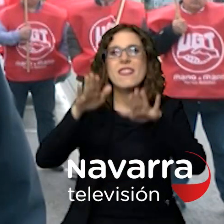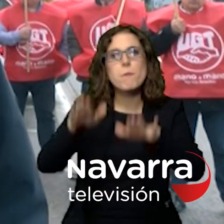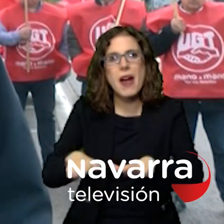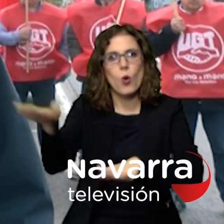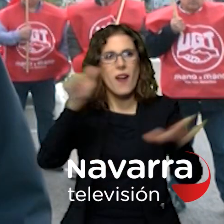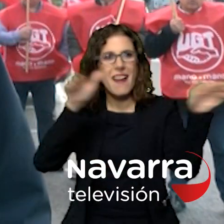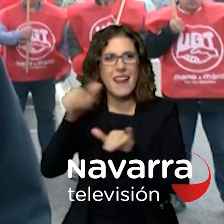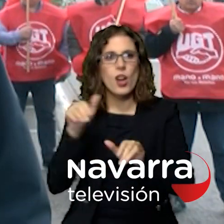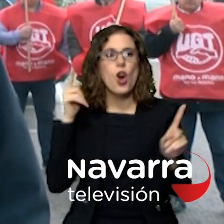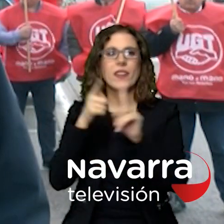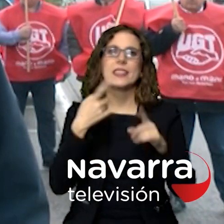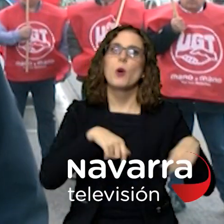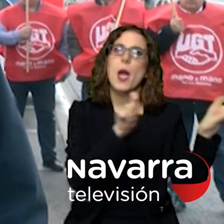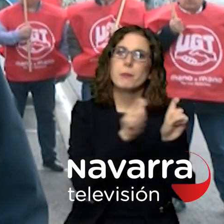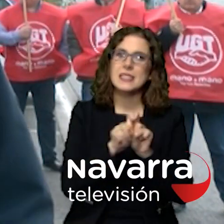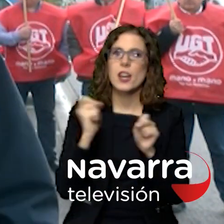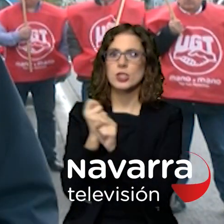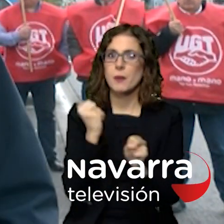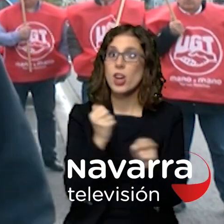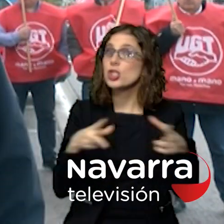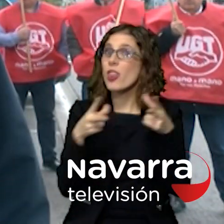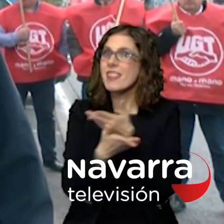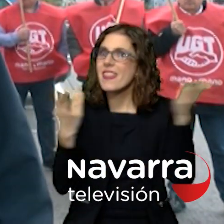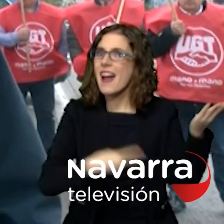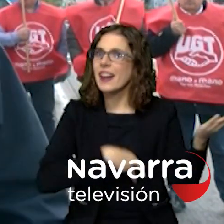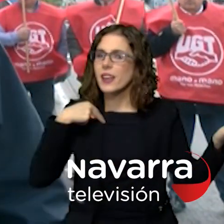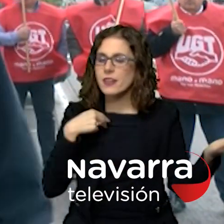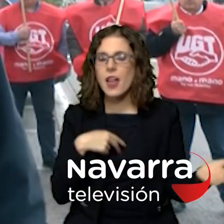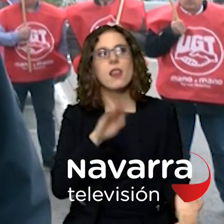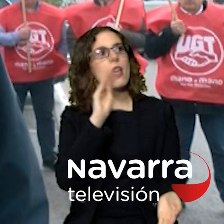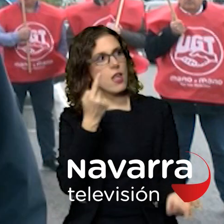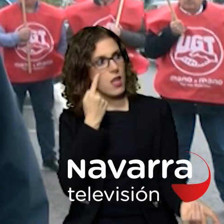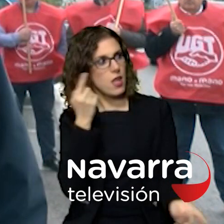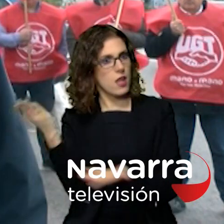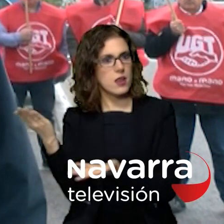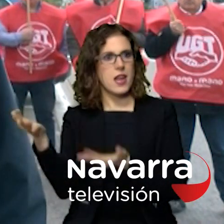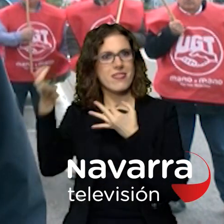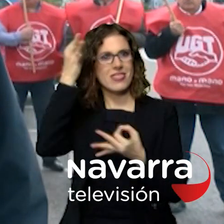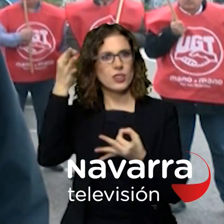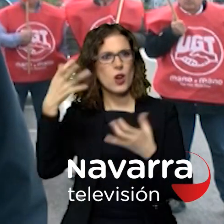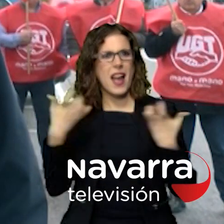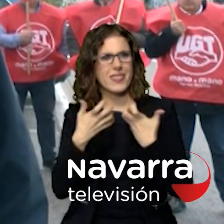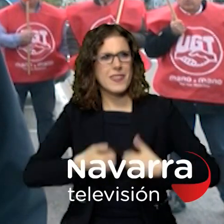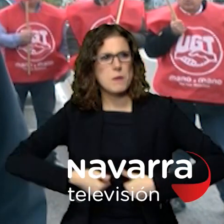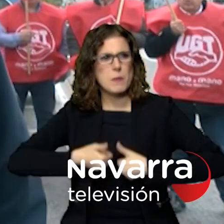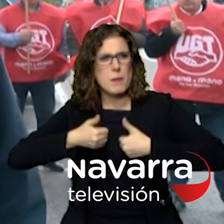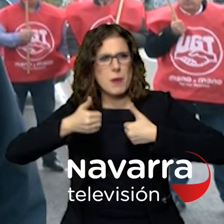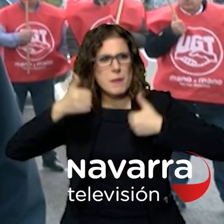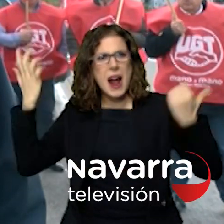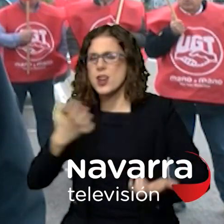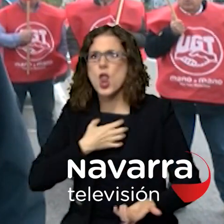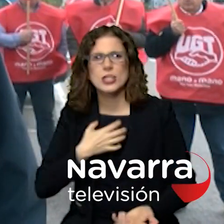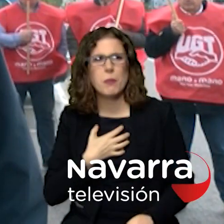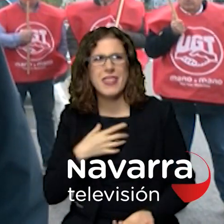de los empresarios, de los trabajadores y de la sociedad en general de que no puede ser estos datos que tenemos de siniestralidad, que son absolutamente